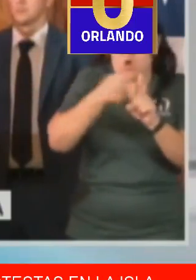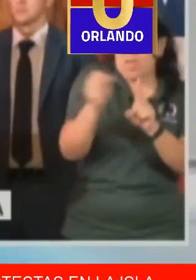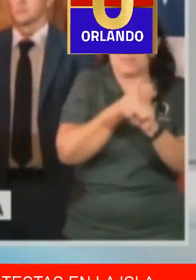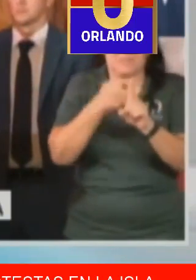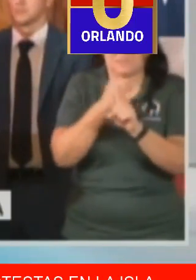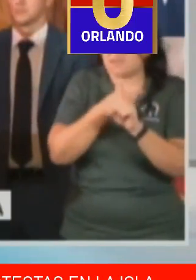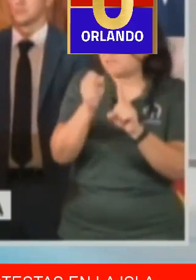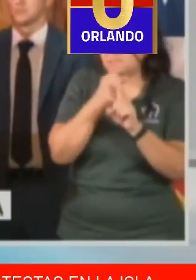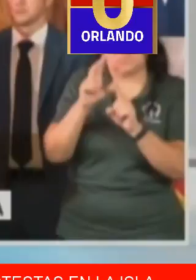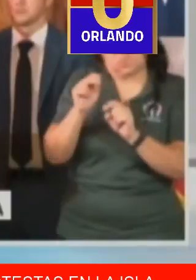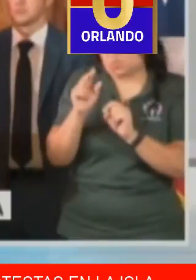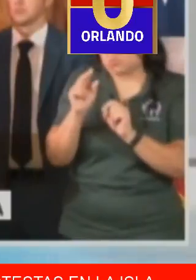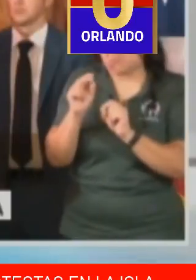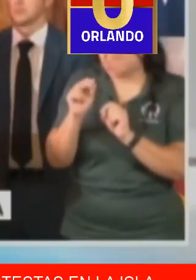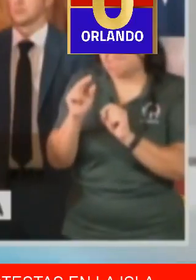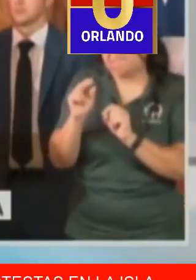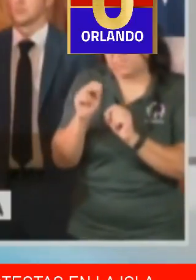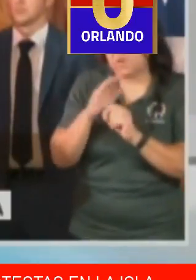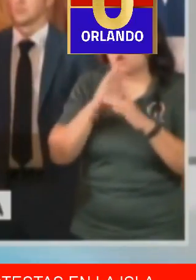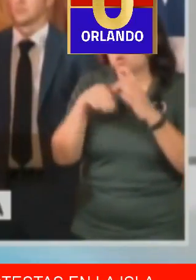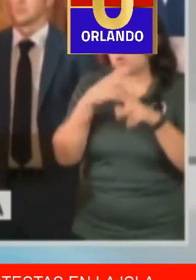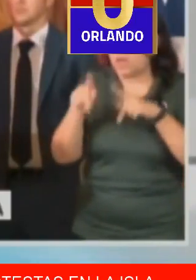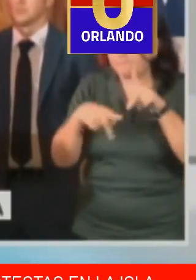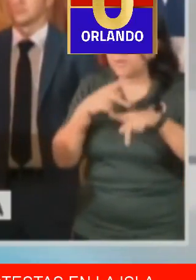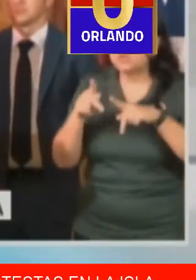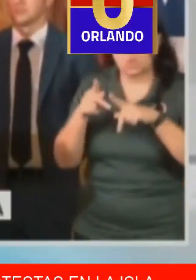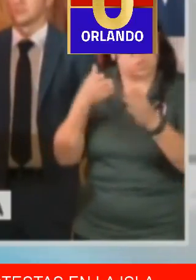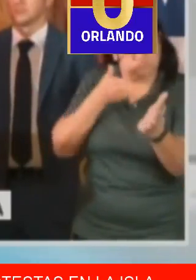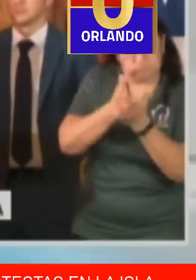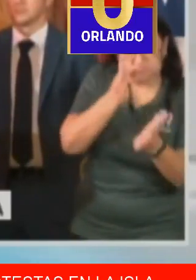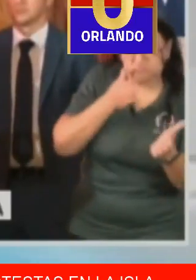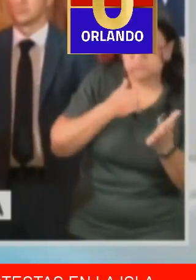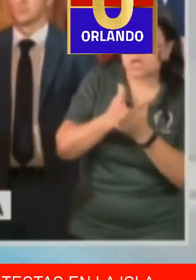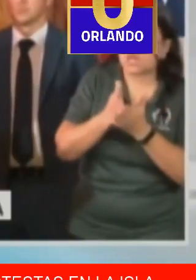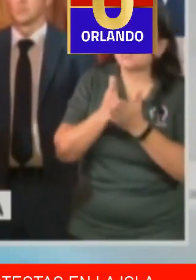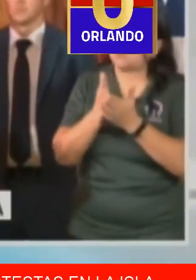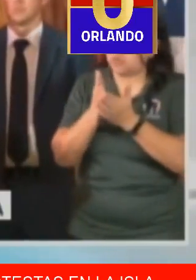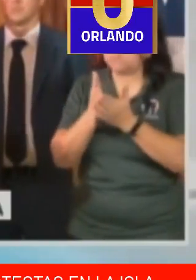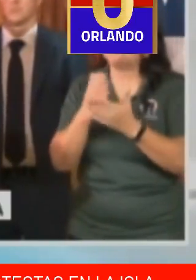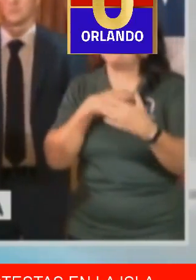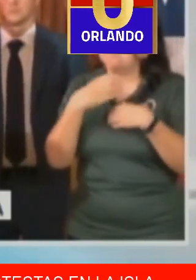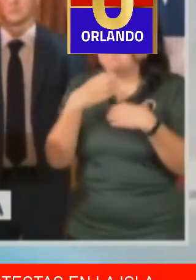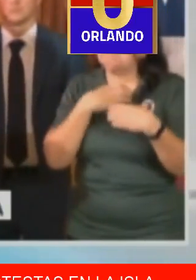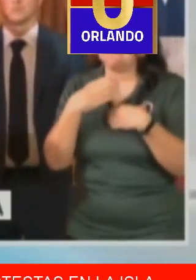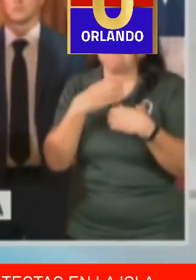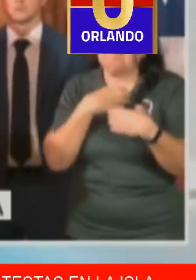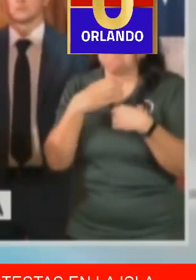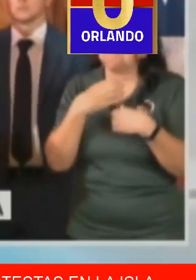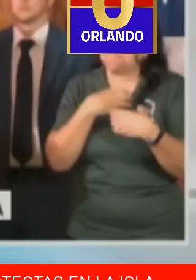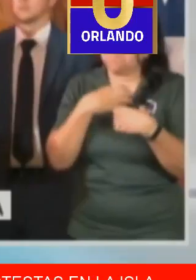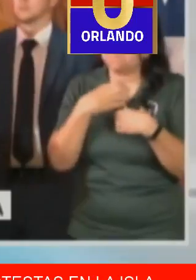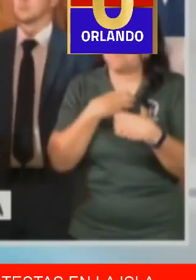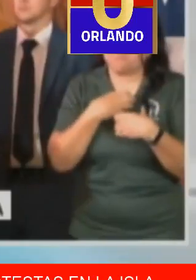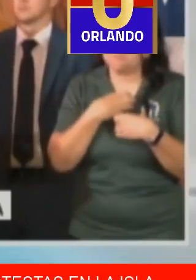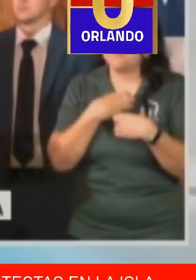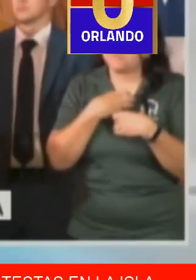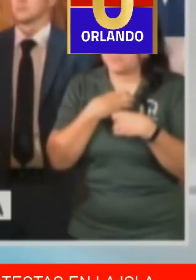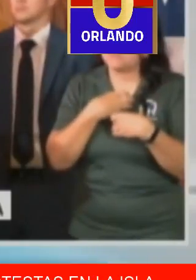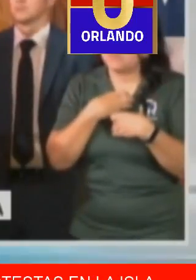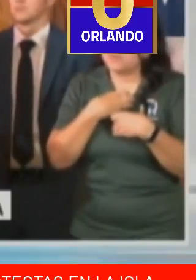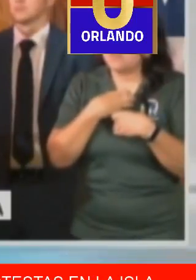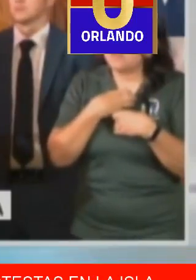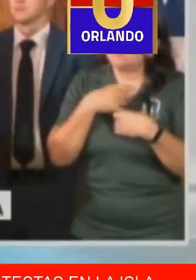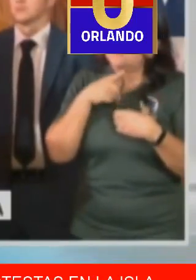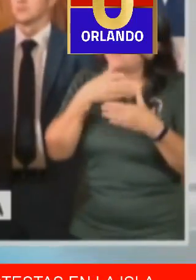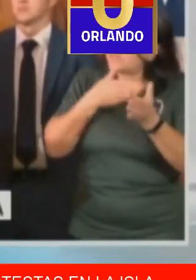sean los que determinen esto. Todo el mundo está en derecho, si vamos a aceptar el derecho a